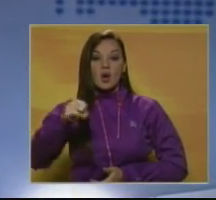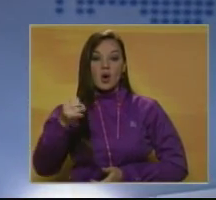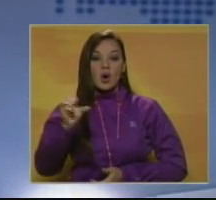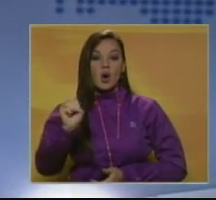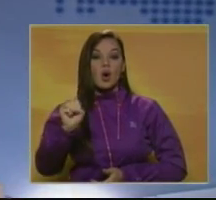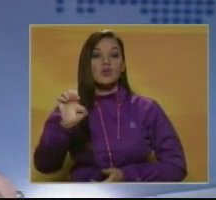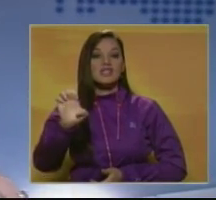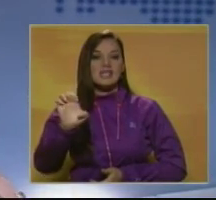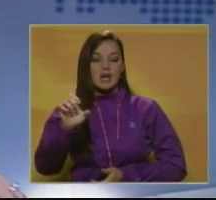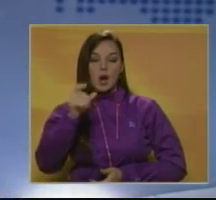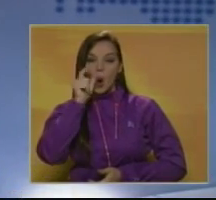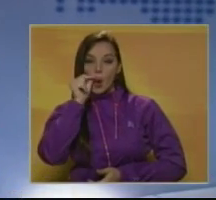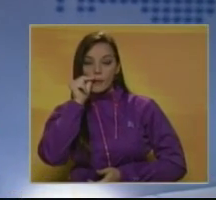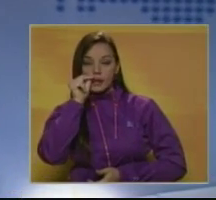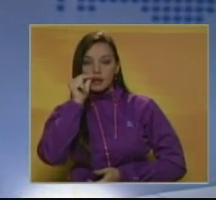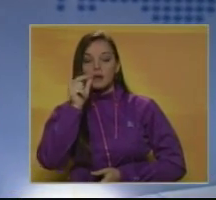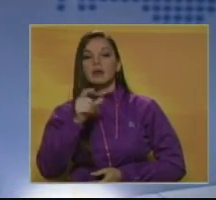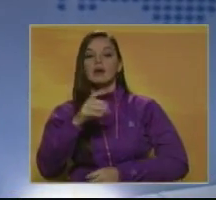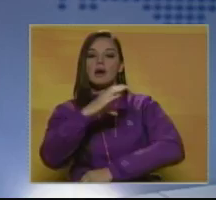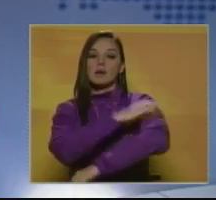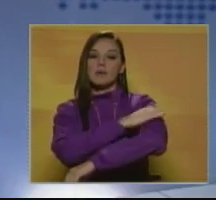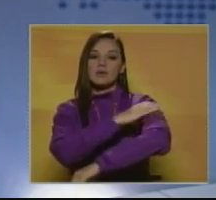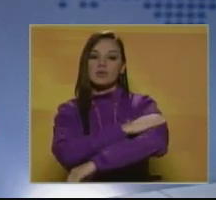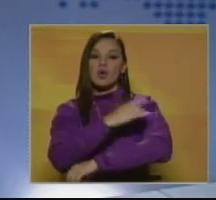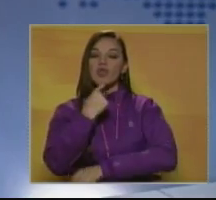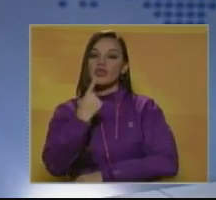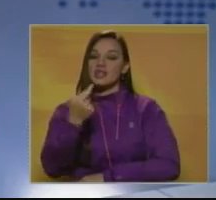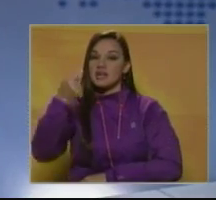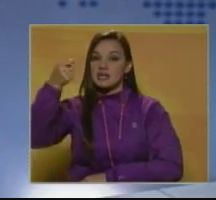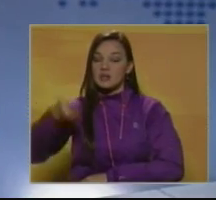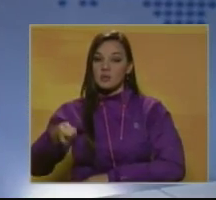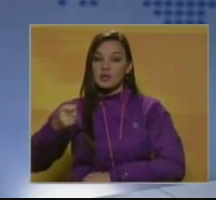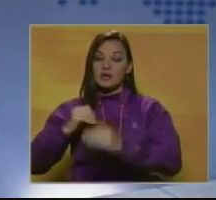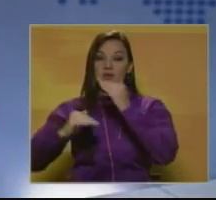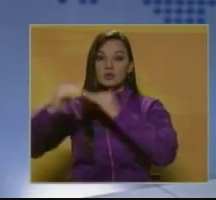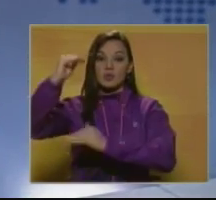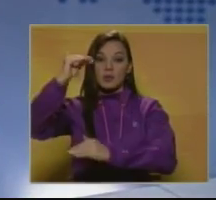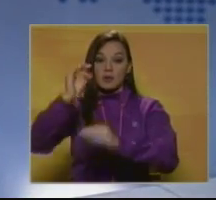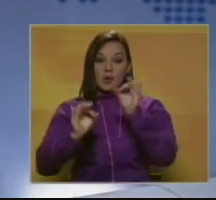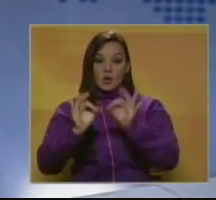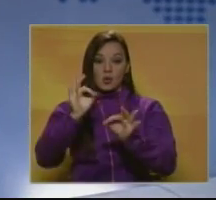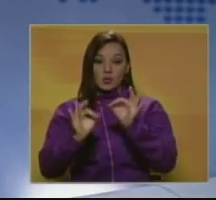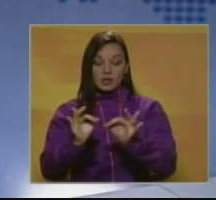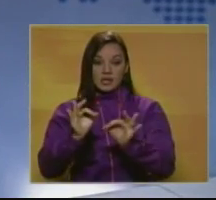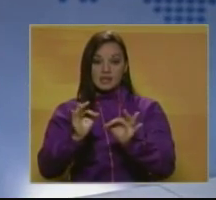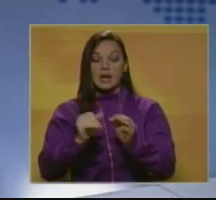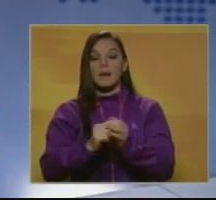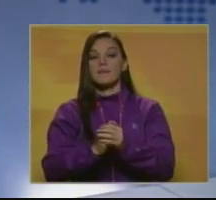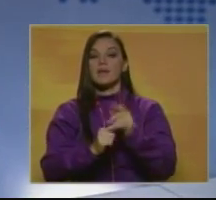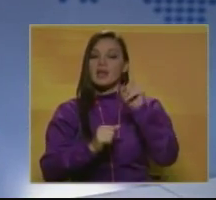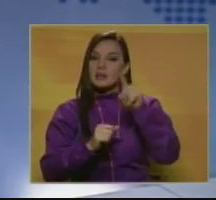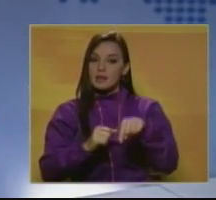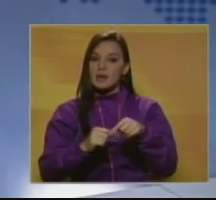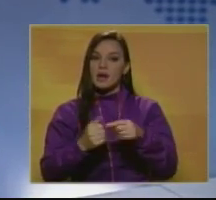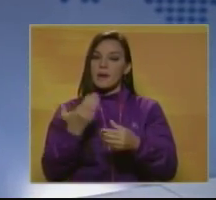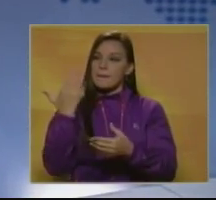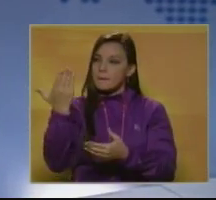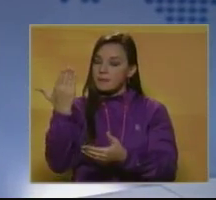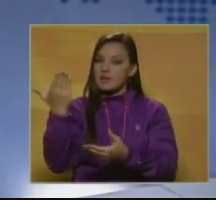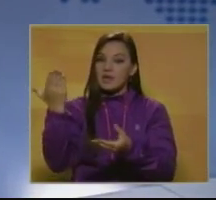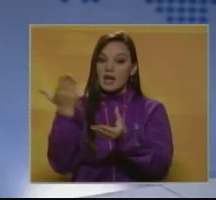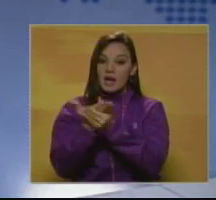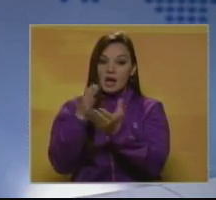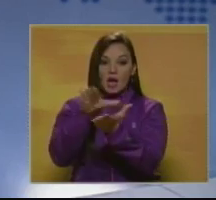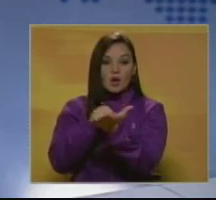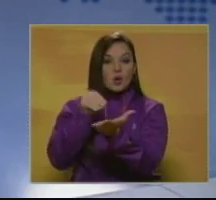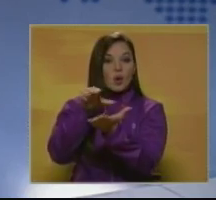en nombre de la Unidad Democrática, acude al Tribunal Supremo de Justicia, asistido por el abogado Carlos Guevara, para exigir copia de los